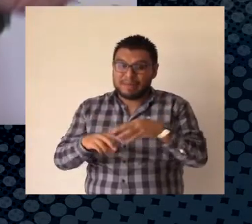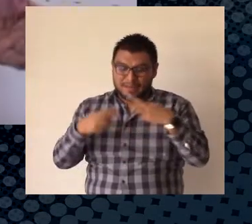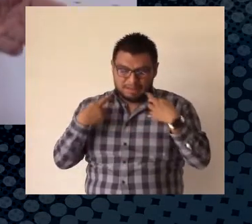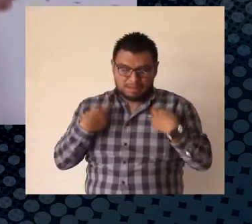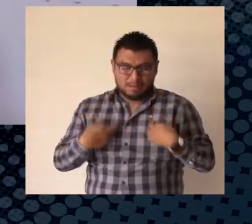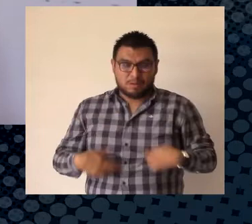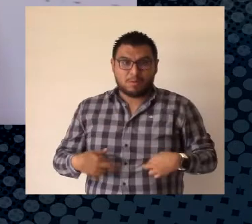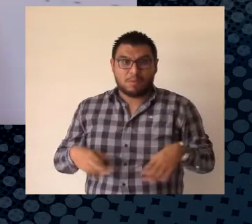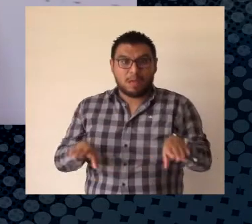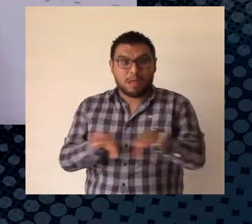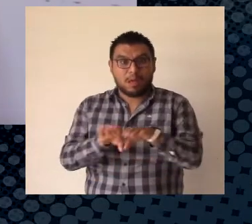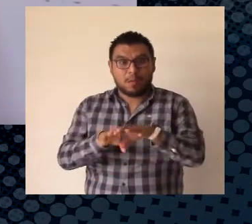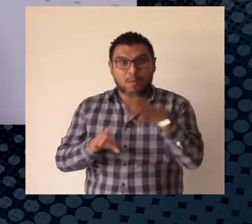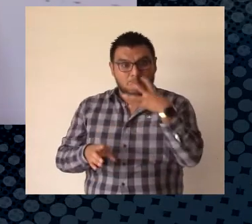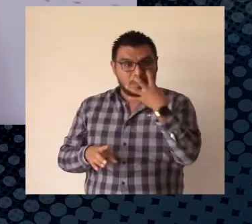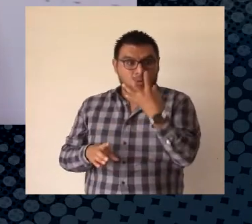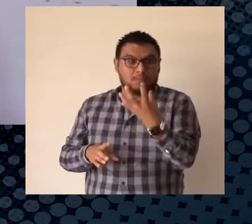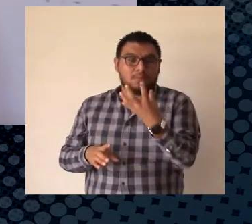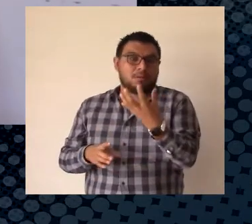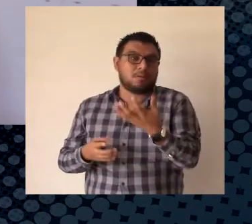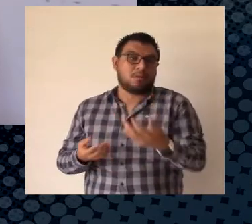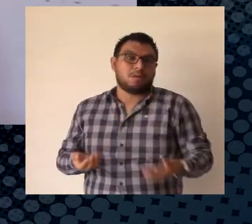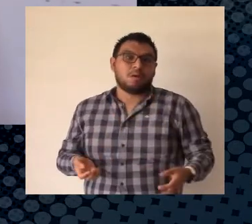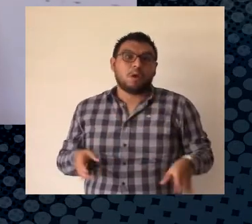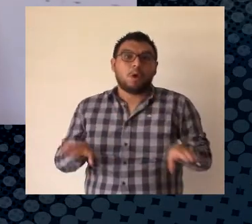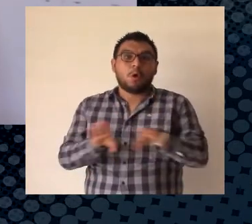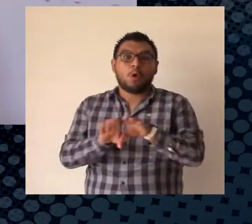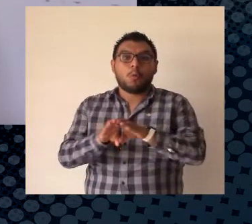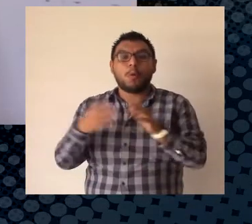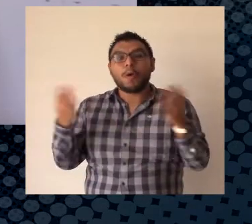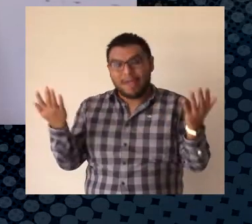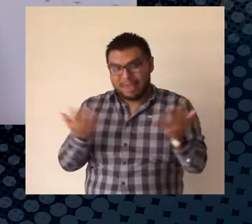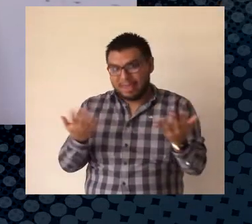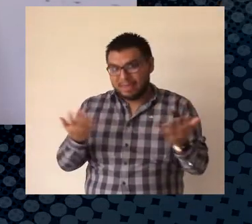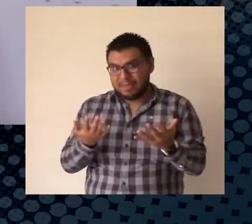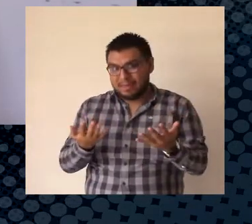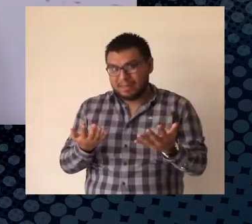manera de hablar, su manera de actuar. Debe considerarse